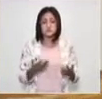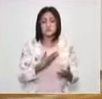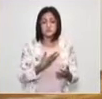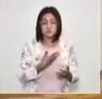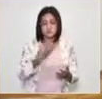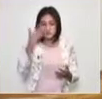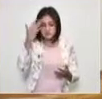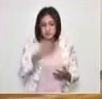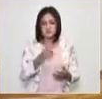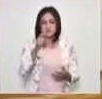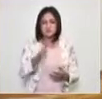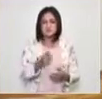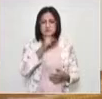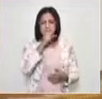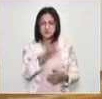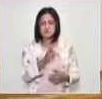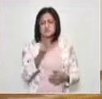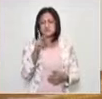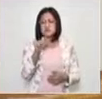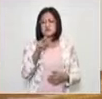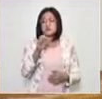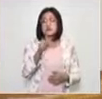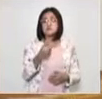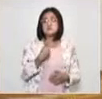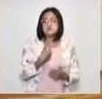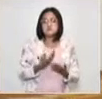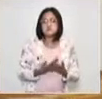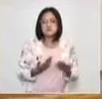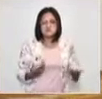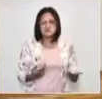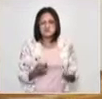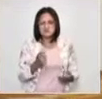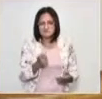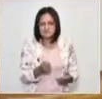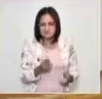tenemos que saber qué significa la palabra pausa.